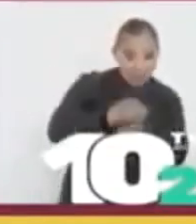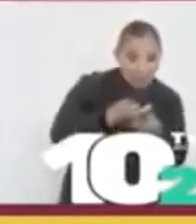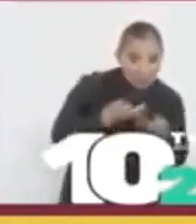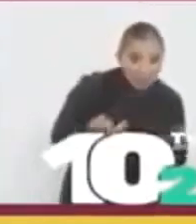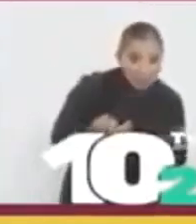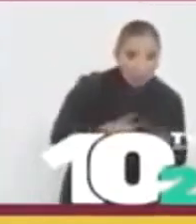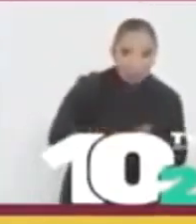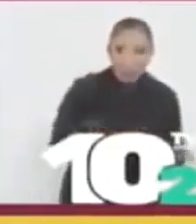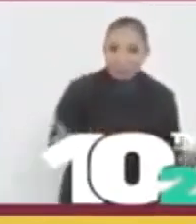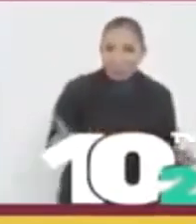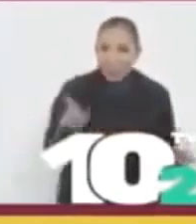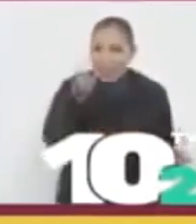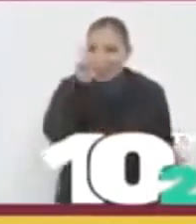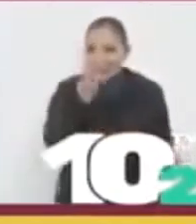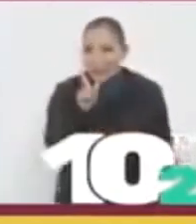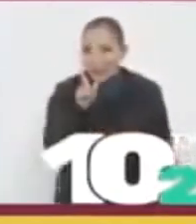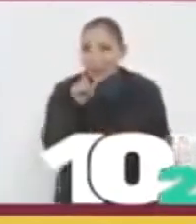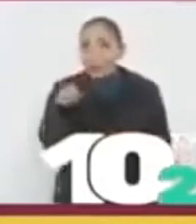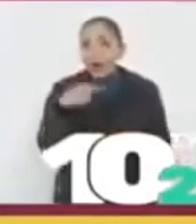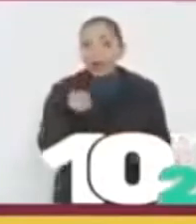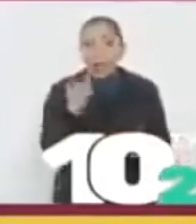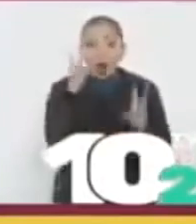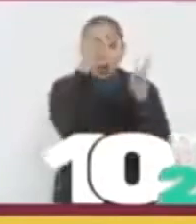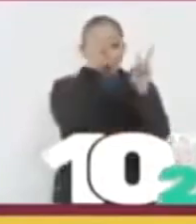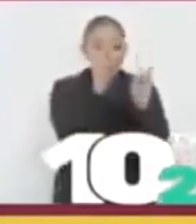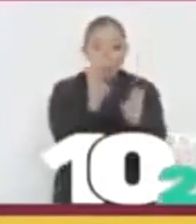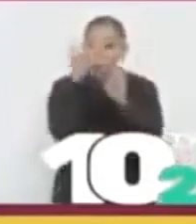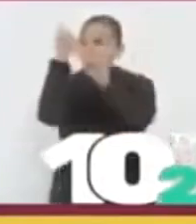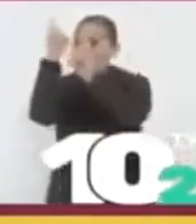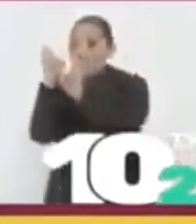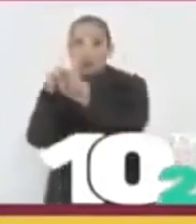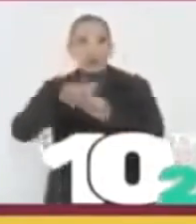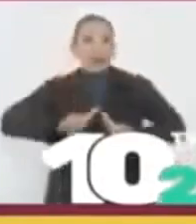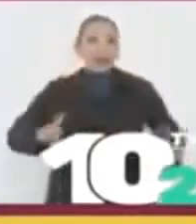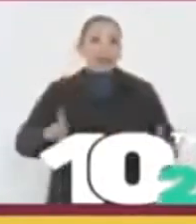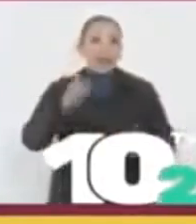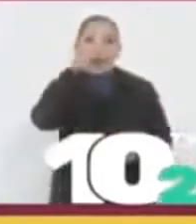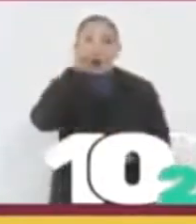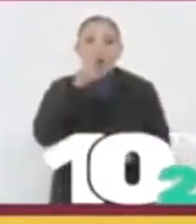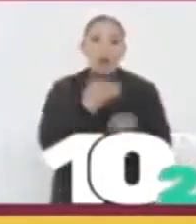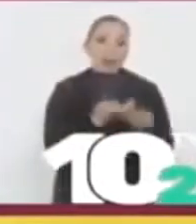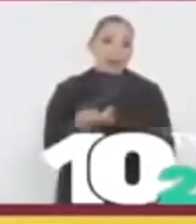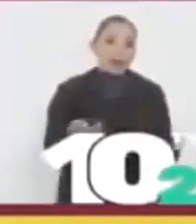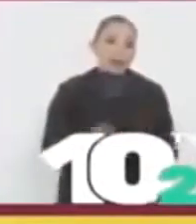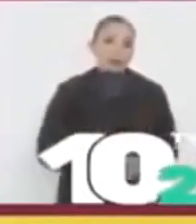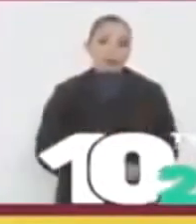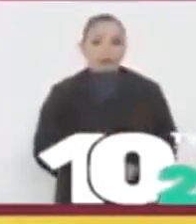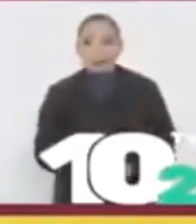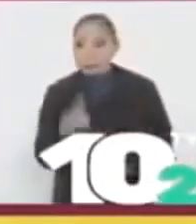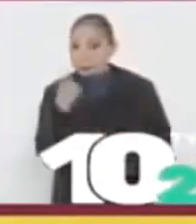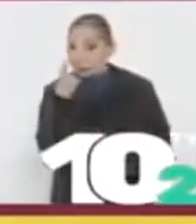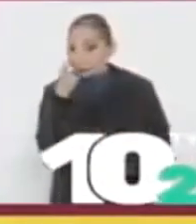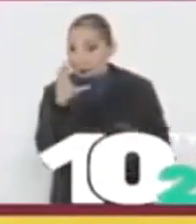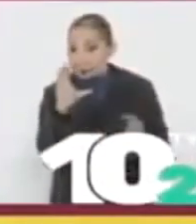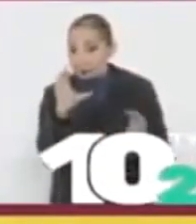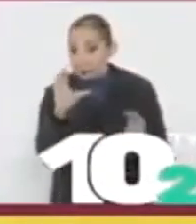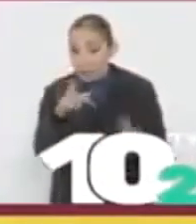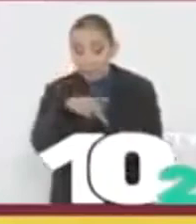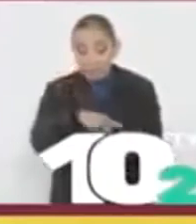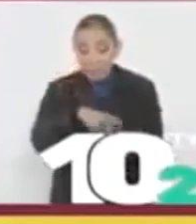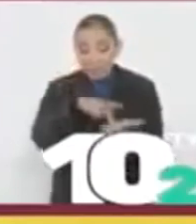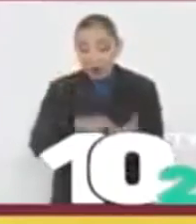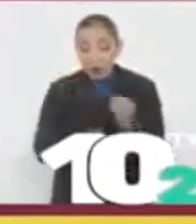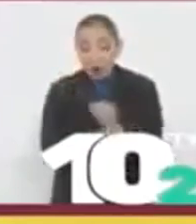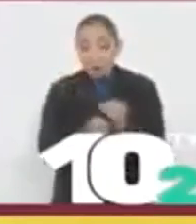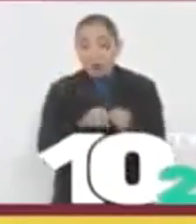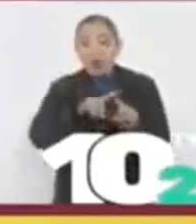que en la Luna, ya que la fuerza gravitacional que ejerce cada astro es diferente. Ojo, el peso